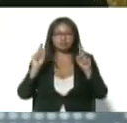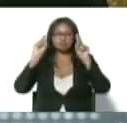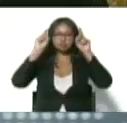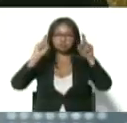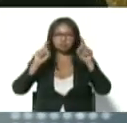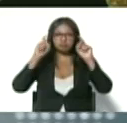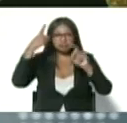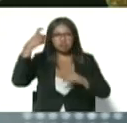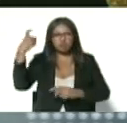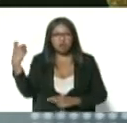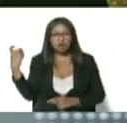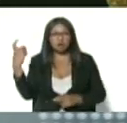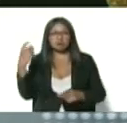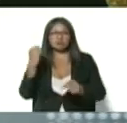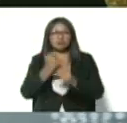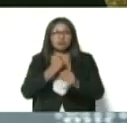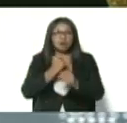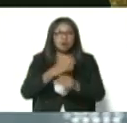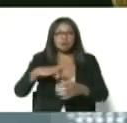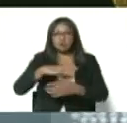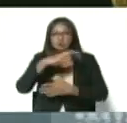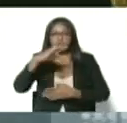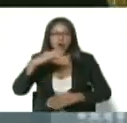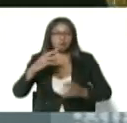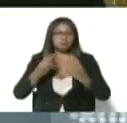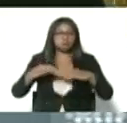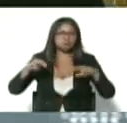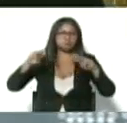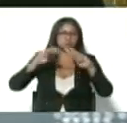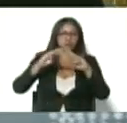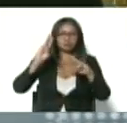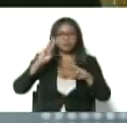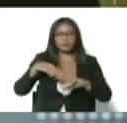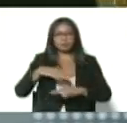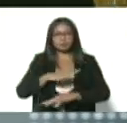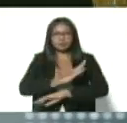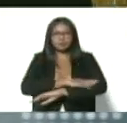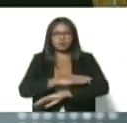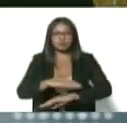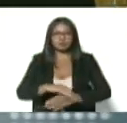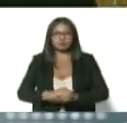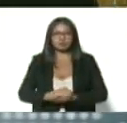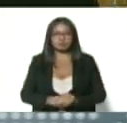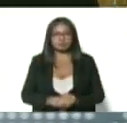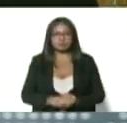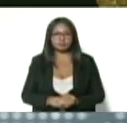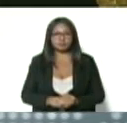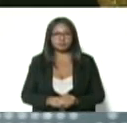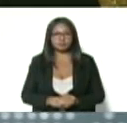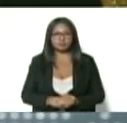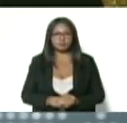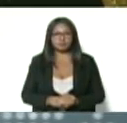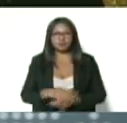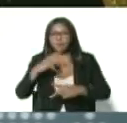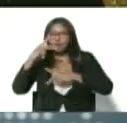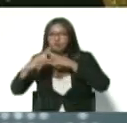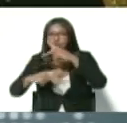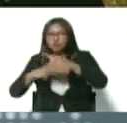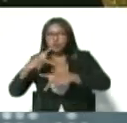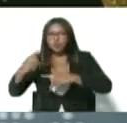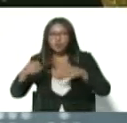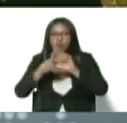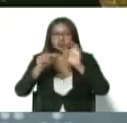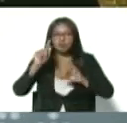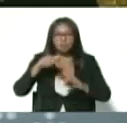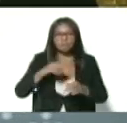psiquiátricos sociales espiritual moral y trabajo productivo el trabajo productivo